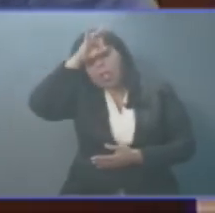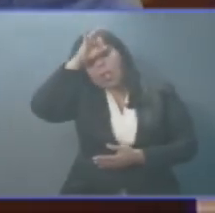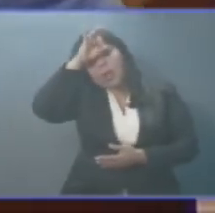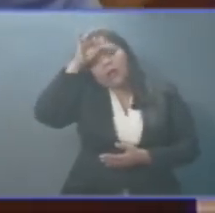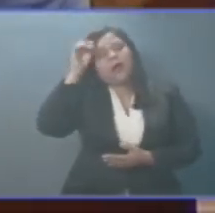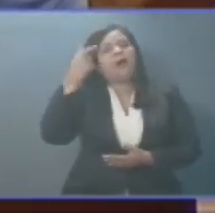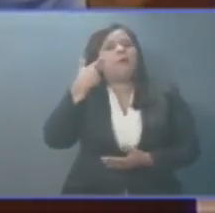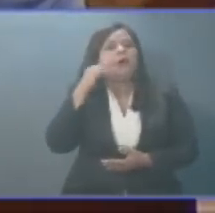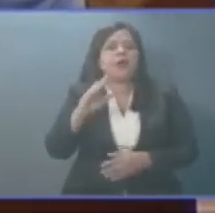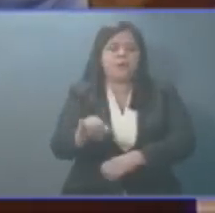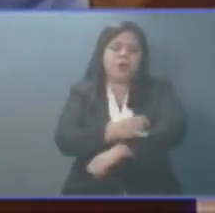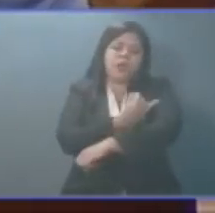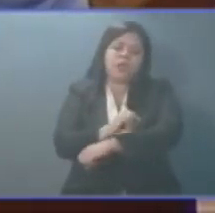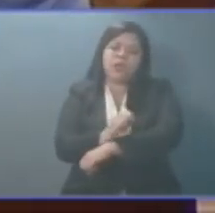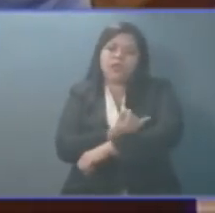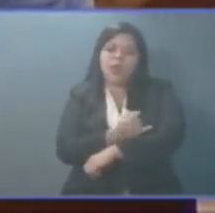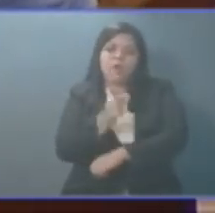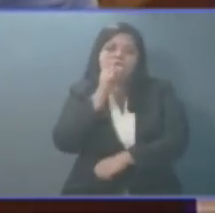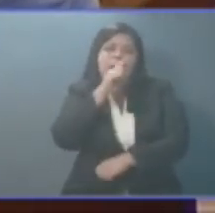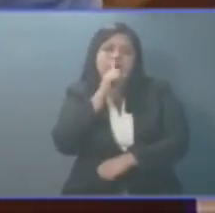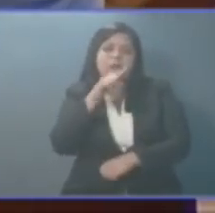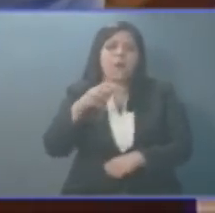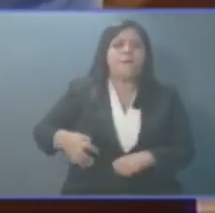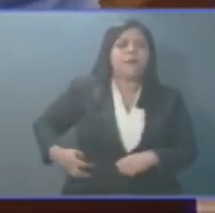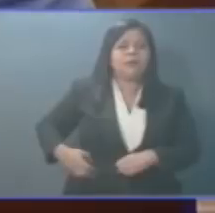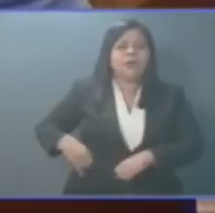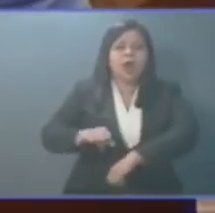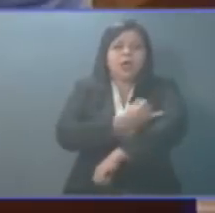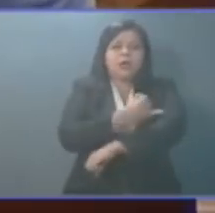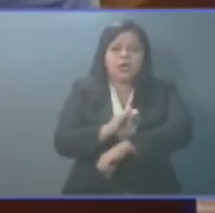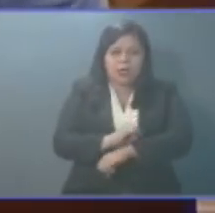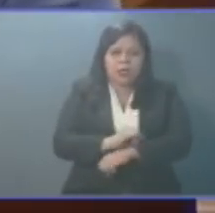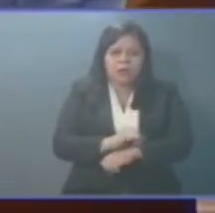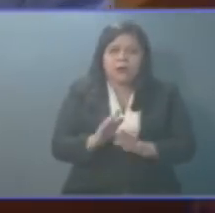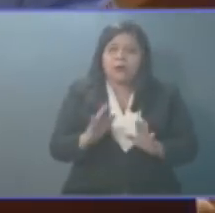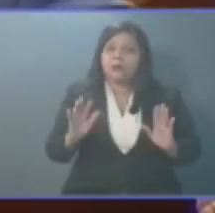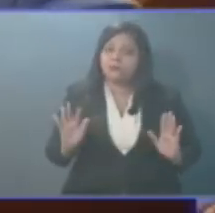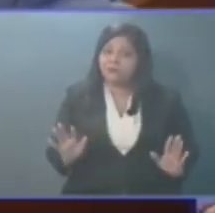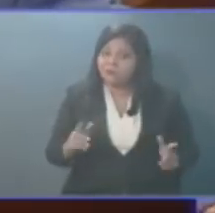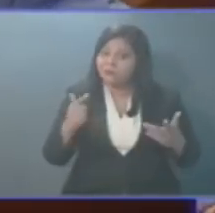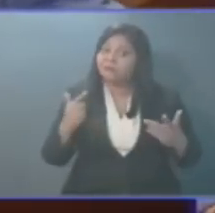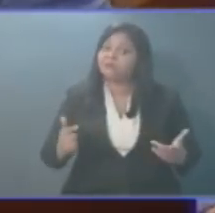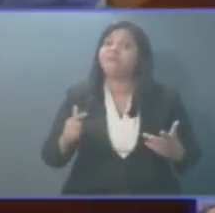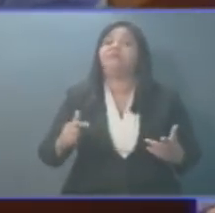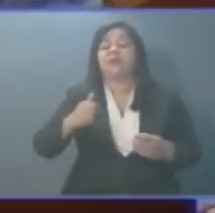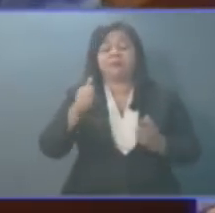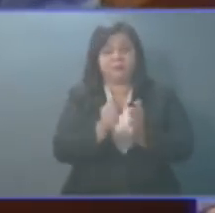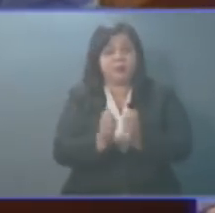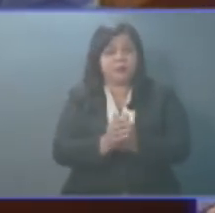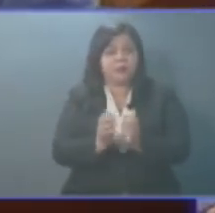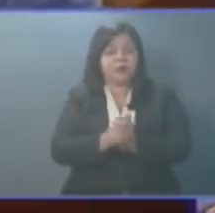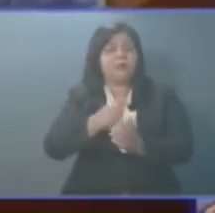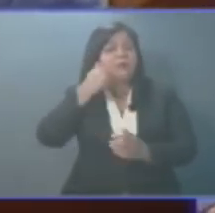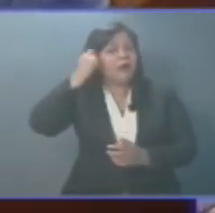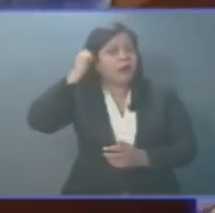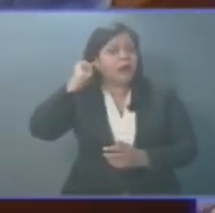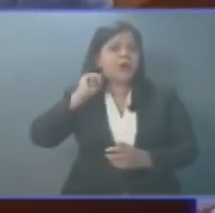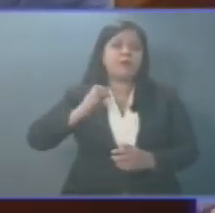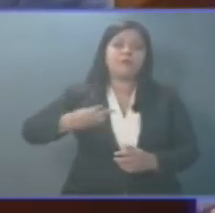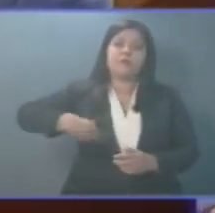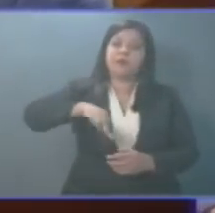ellas, ingenieros con títulos falsos. Además de este hecho, que ya es bastante grave, el ministro